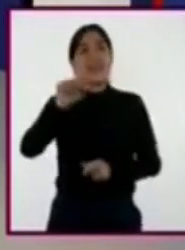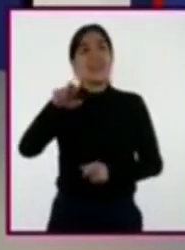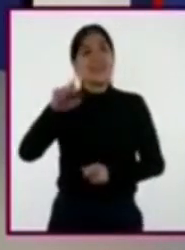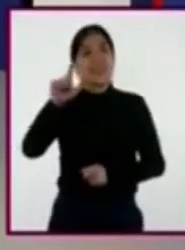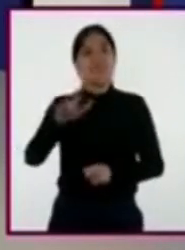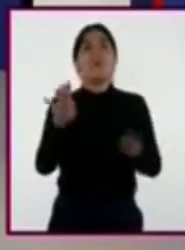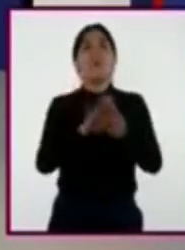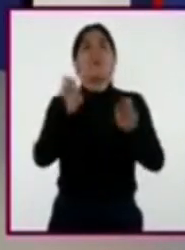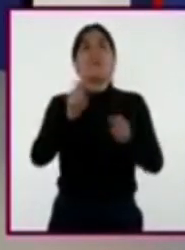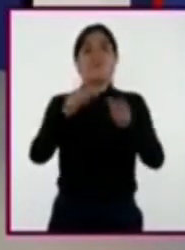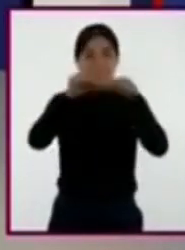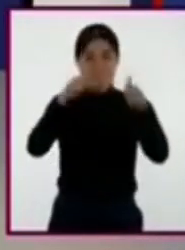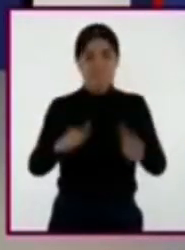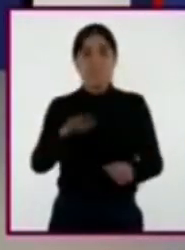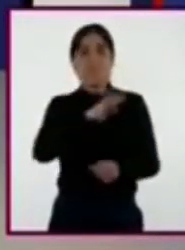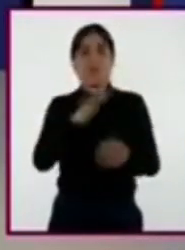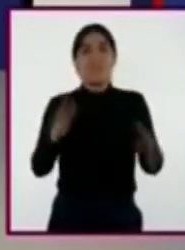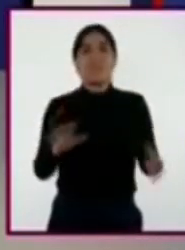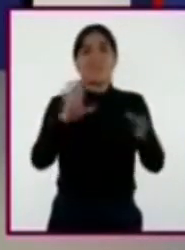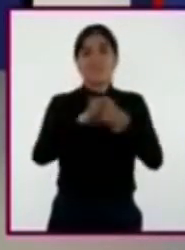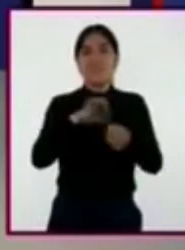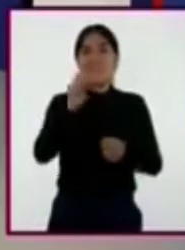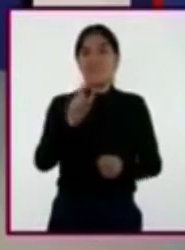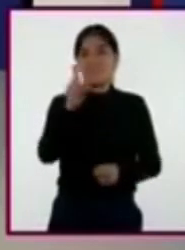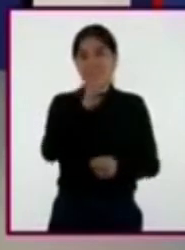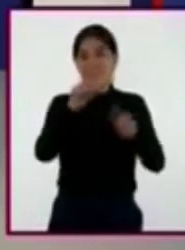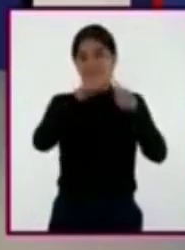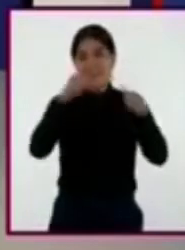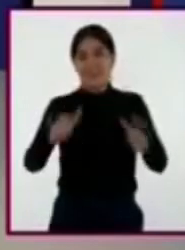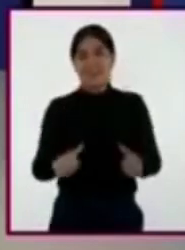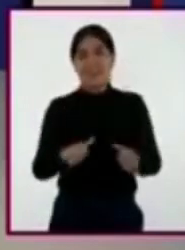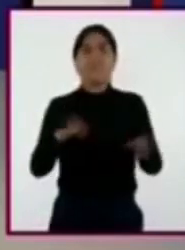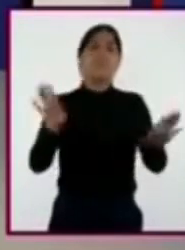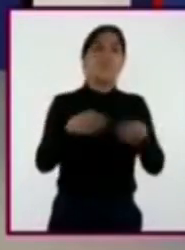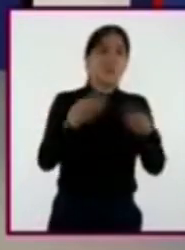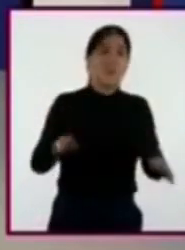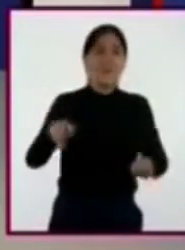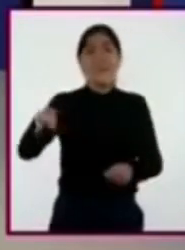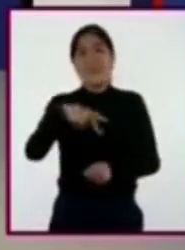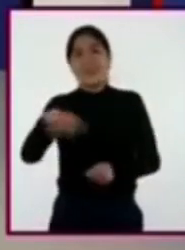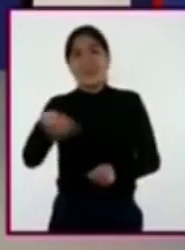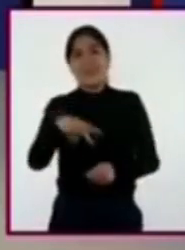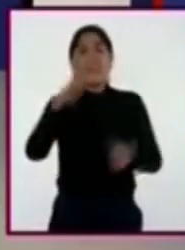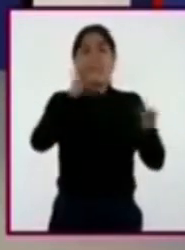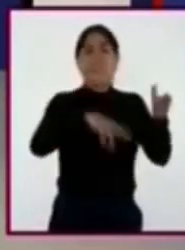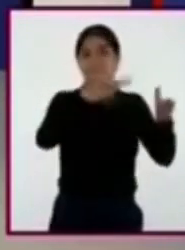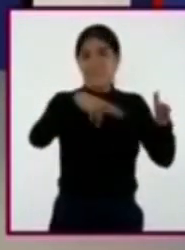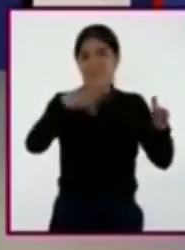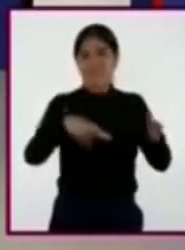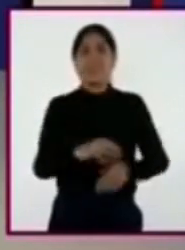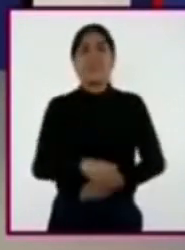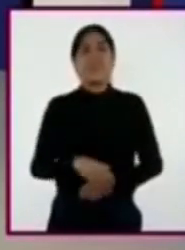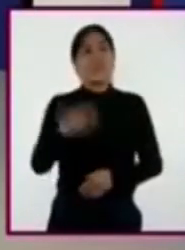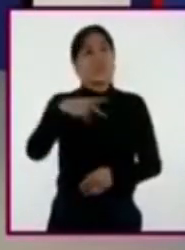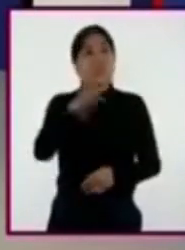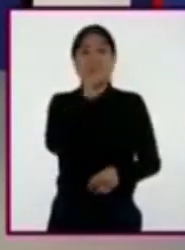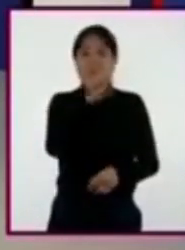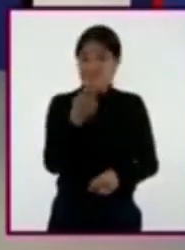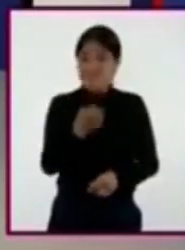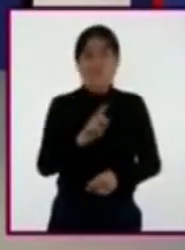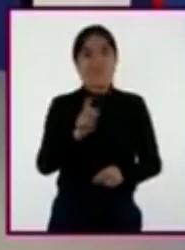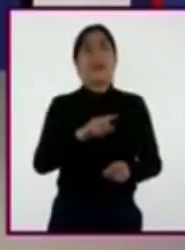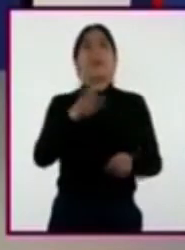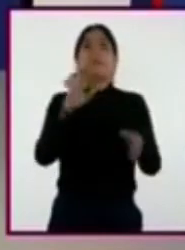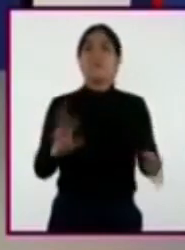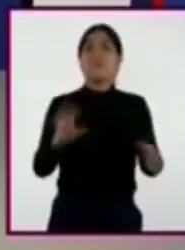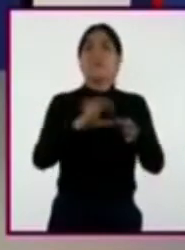de cómo el arte puede unir varios lenguajes artísticos, como la música, la danza, la pintura. Pero no solo eso, también puede